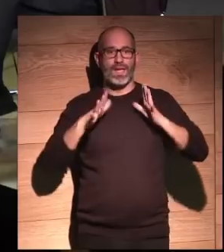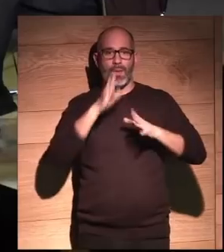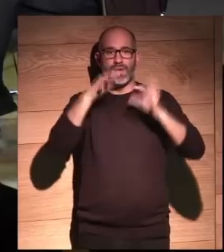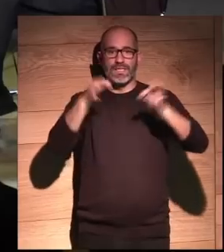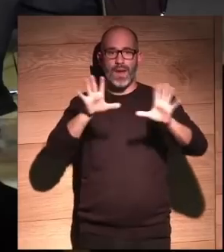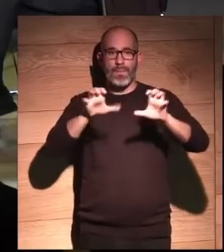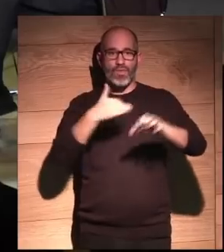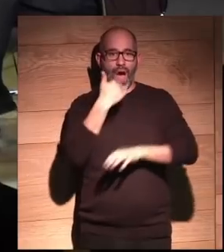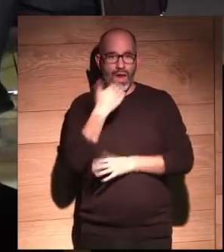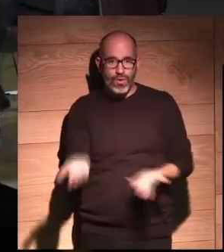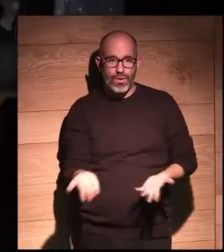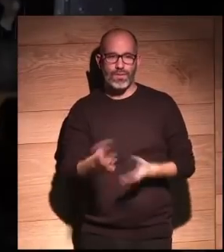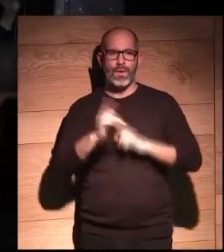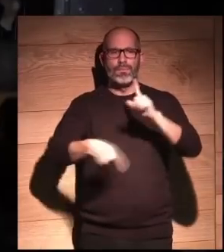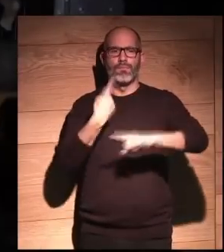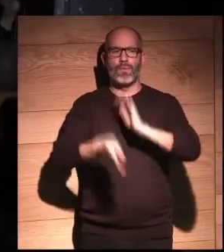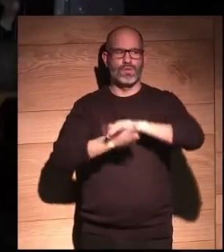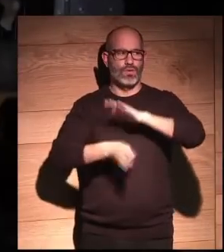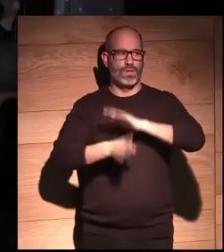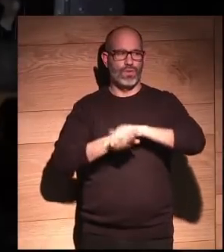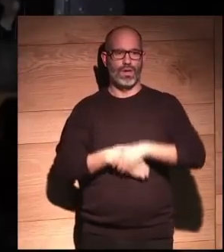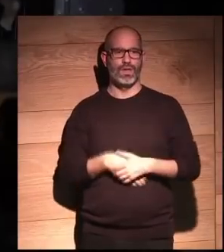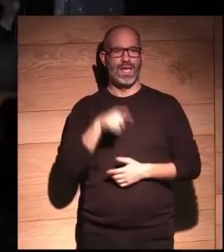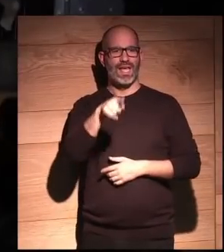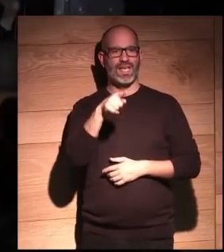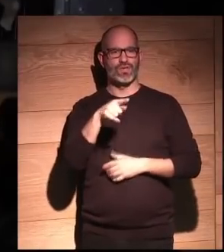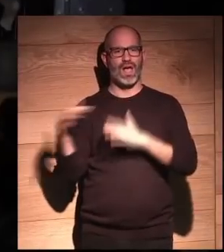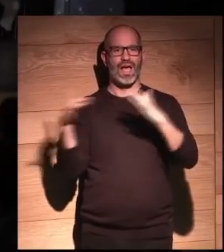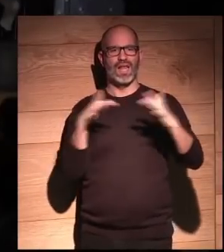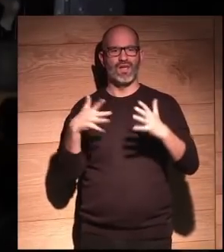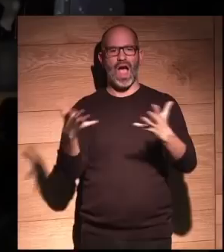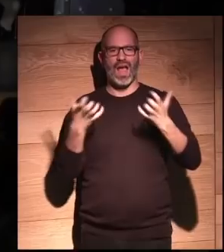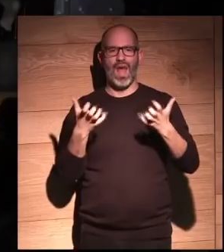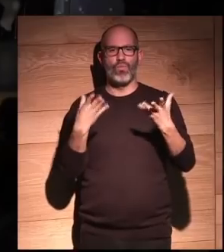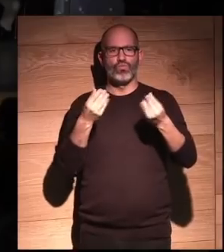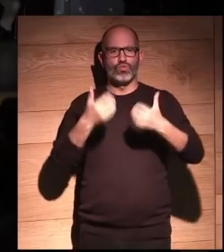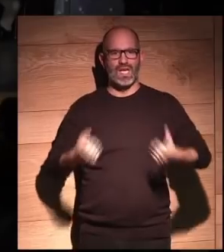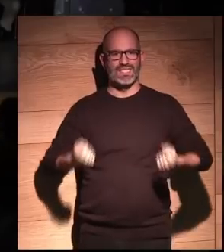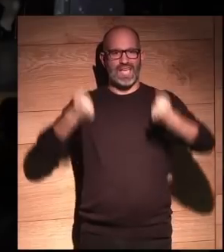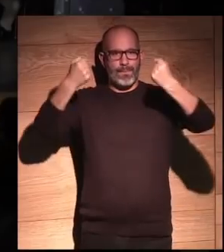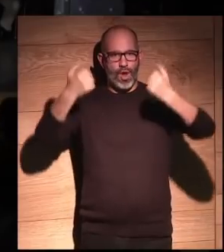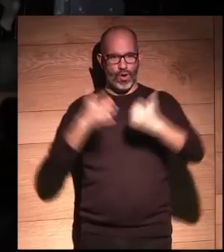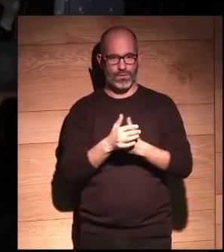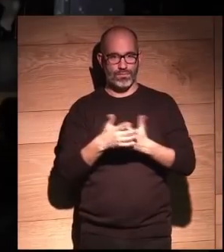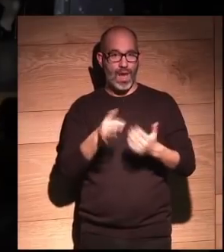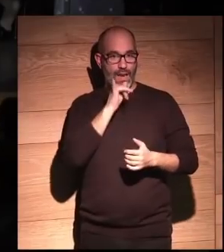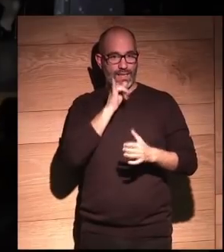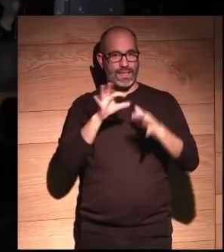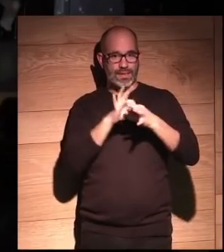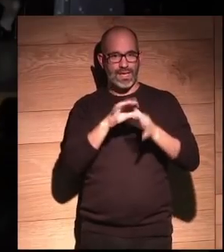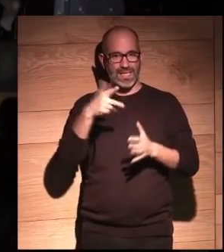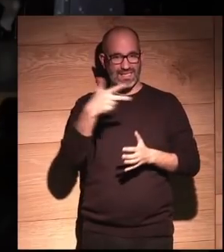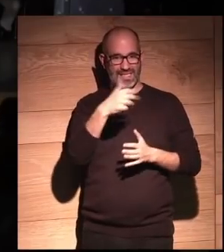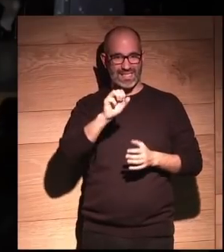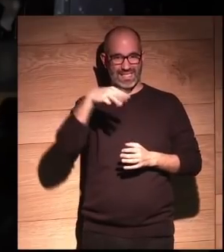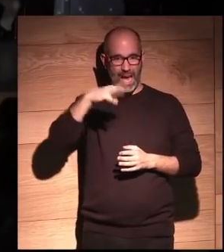siempre aprendo algo. A ver, vamos a seguir. Estos galácticos han ganado muchas Champions. Claro, y no salimos del latín tampoco. Ahora Champion también es